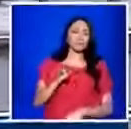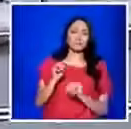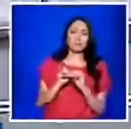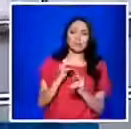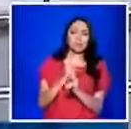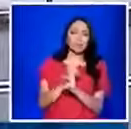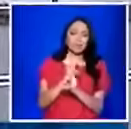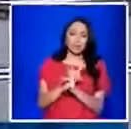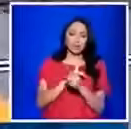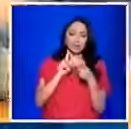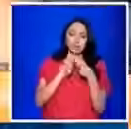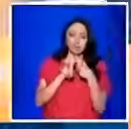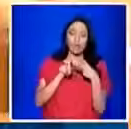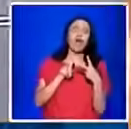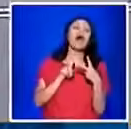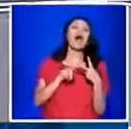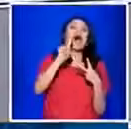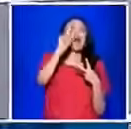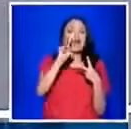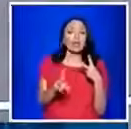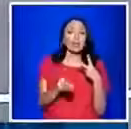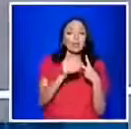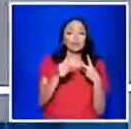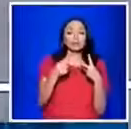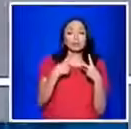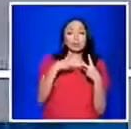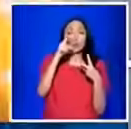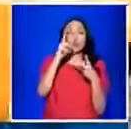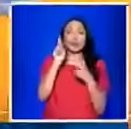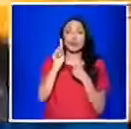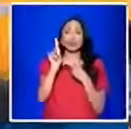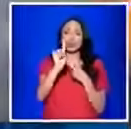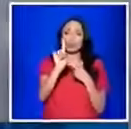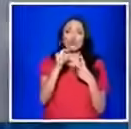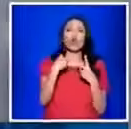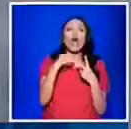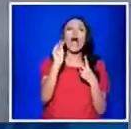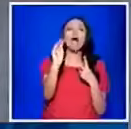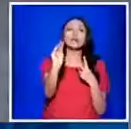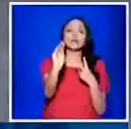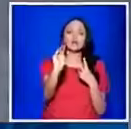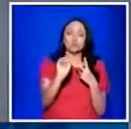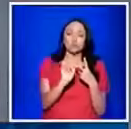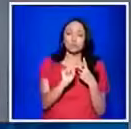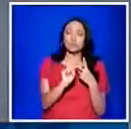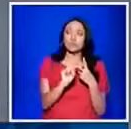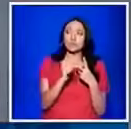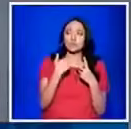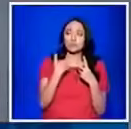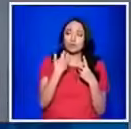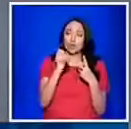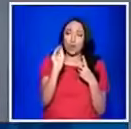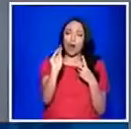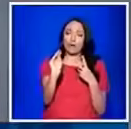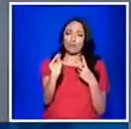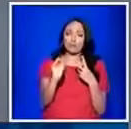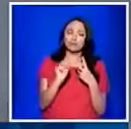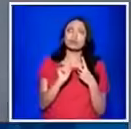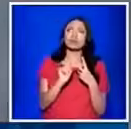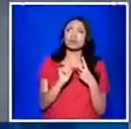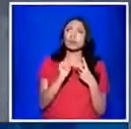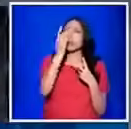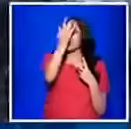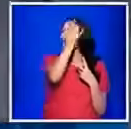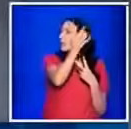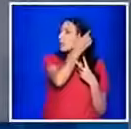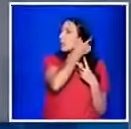de eso, quiero hacer no una denuncia, sino un aviso previo a los que se